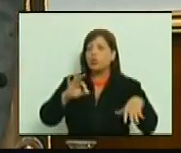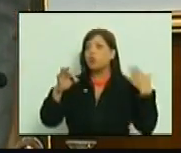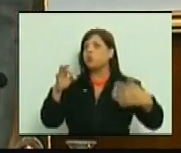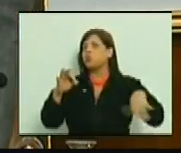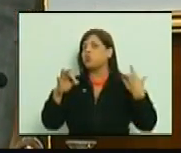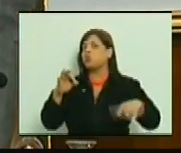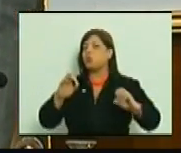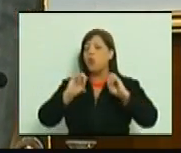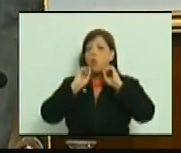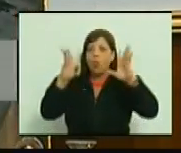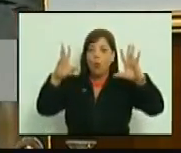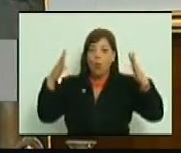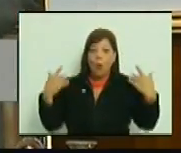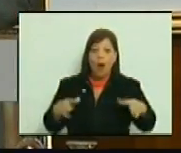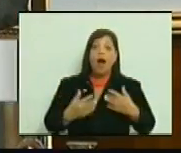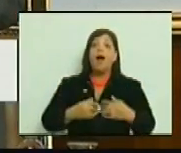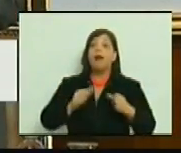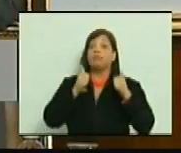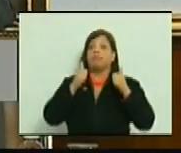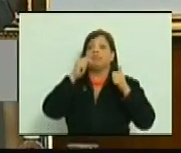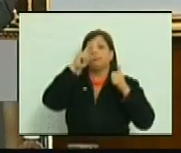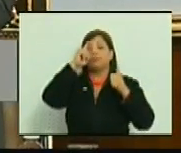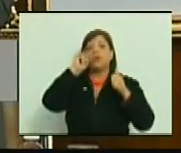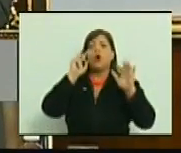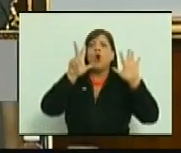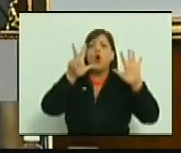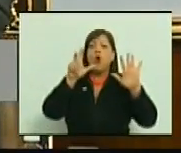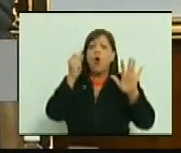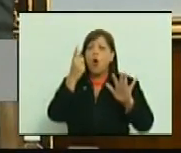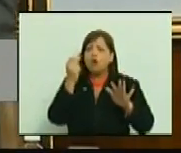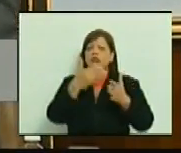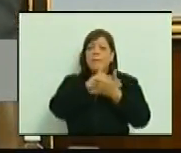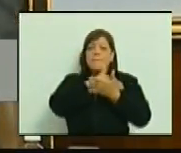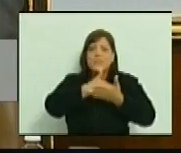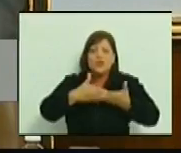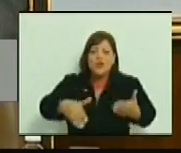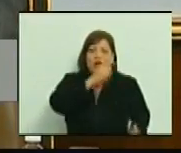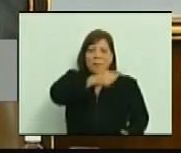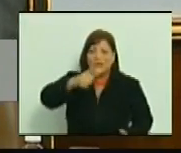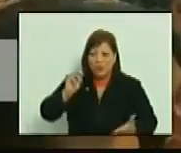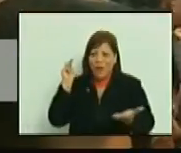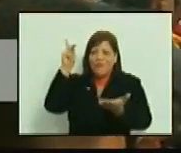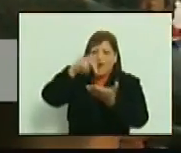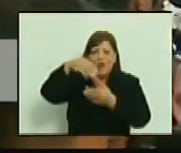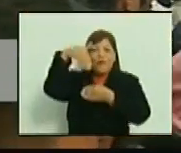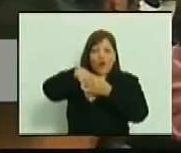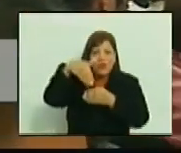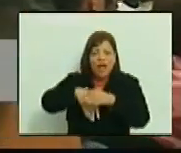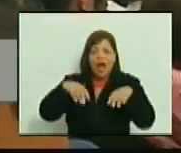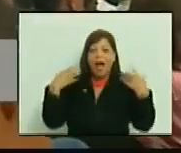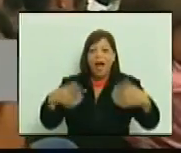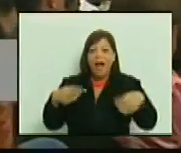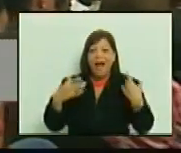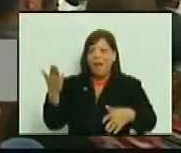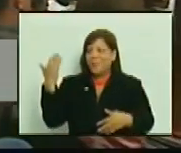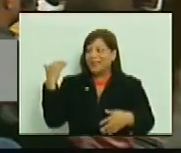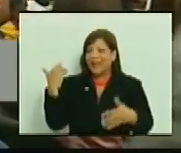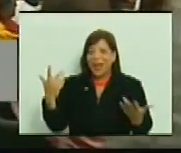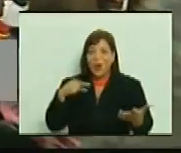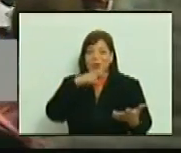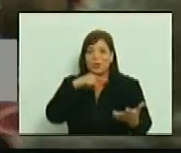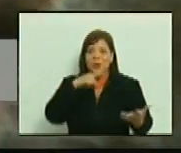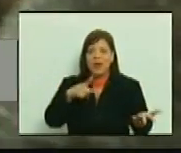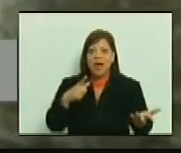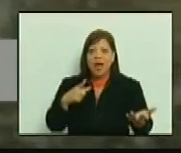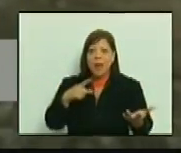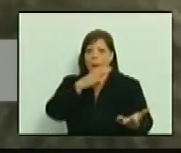participación, el hecho de que concurrieran más de 8, 11 millones de venezolanos, el hecho de que el mundo viera que el